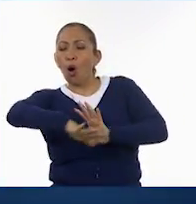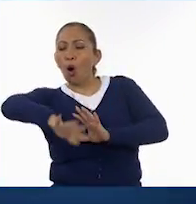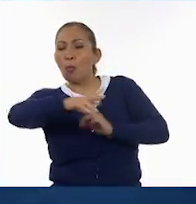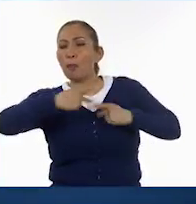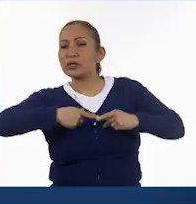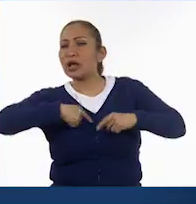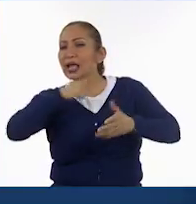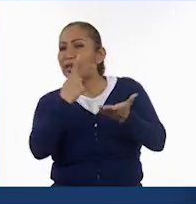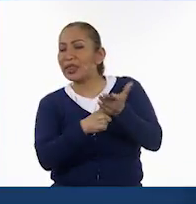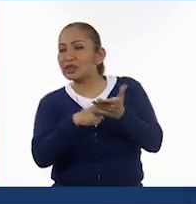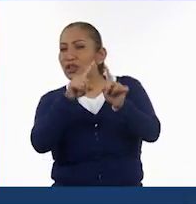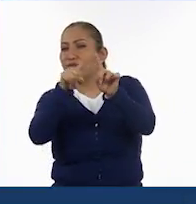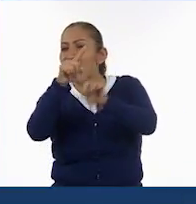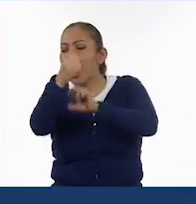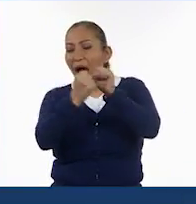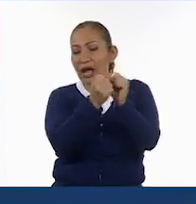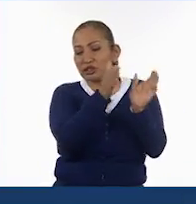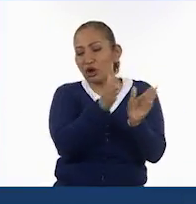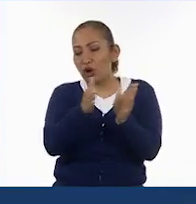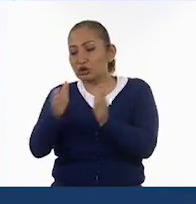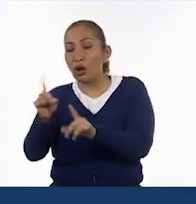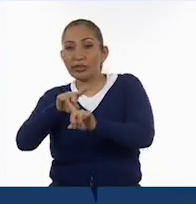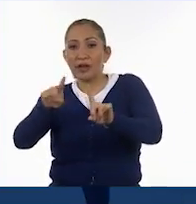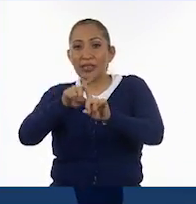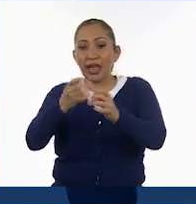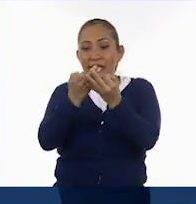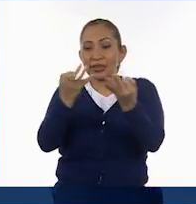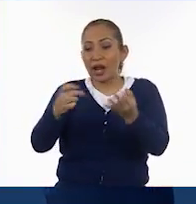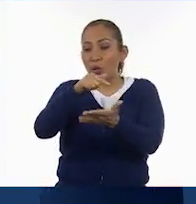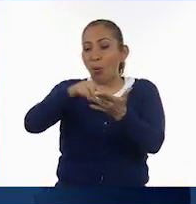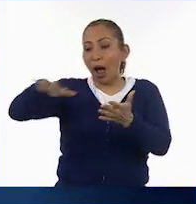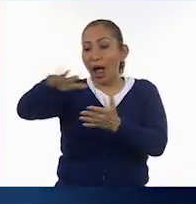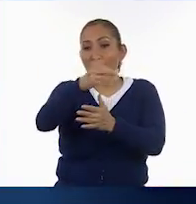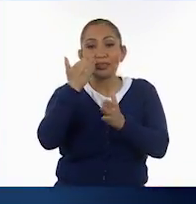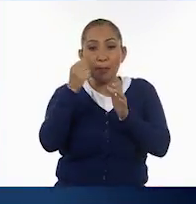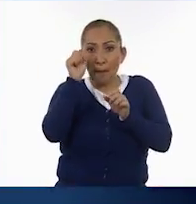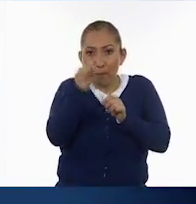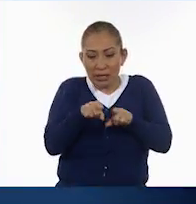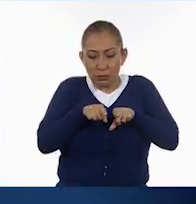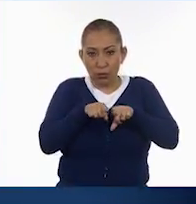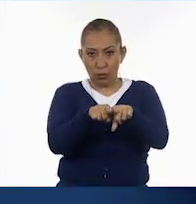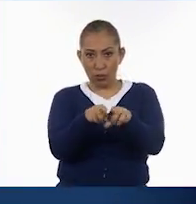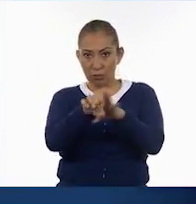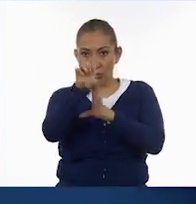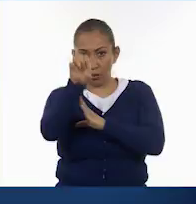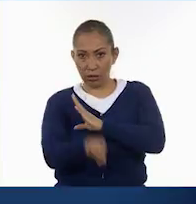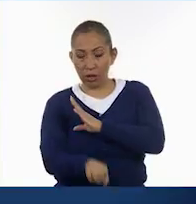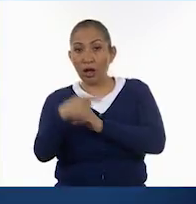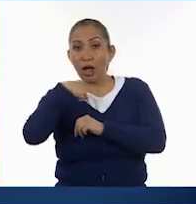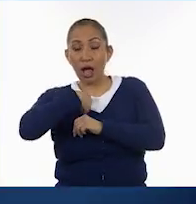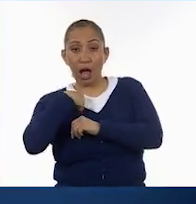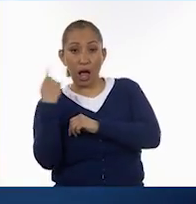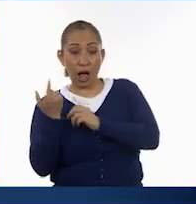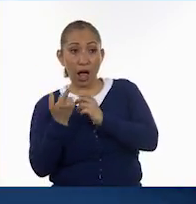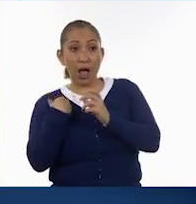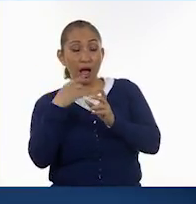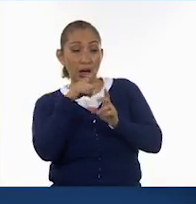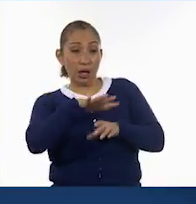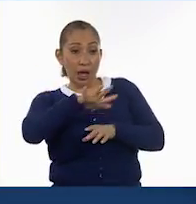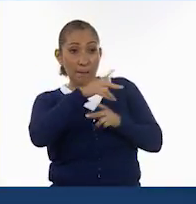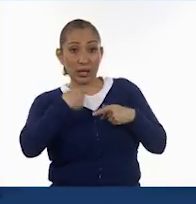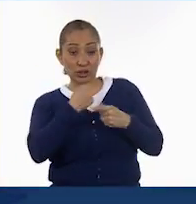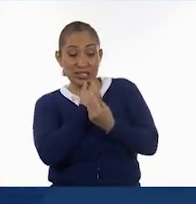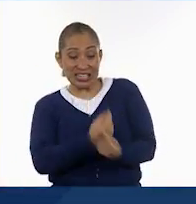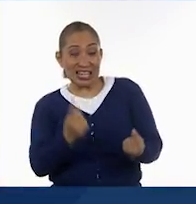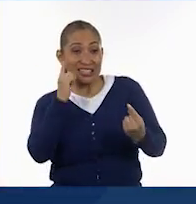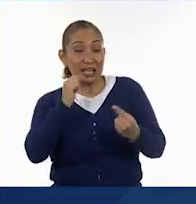un territorio en diferentes años O las de distintos territorios en un mismo periodo. Por ejemplo, mientras en Angola domina la población